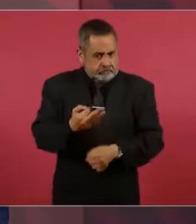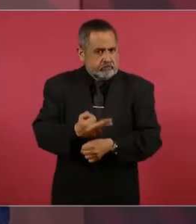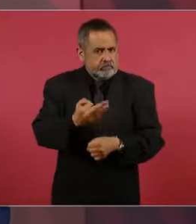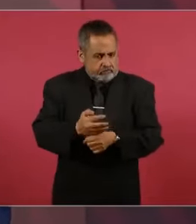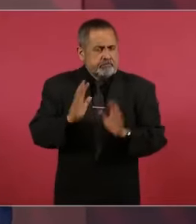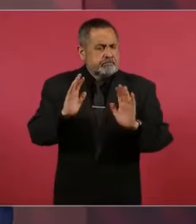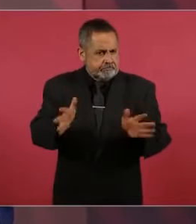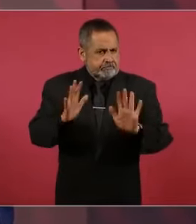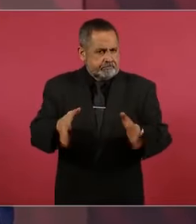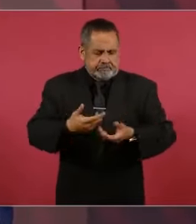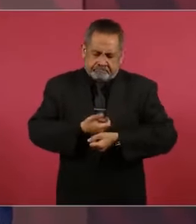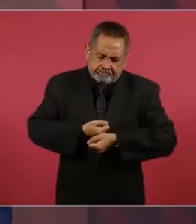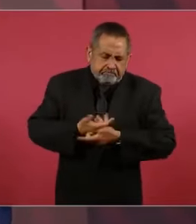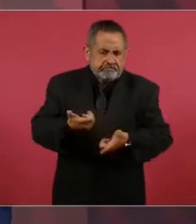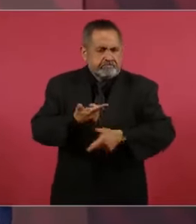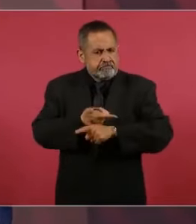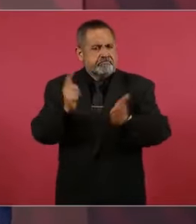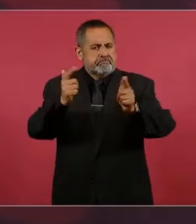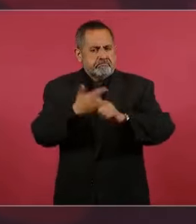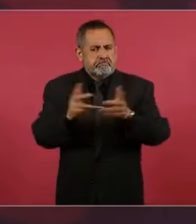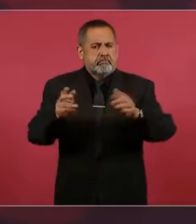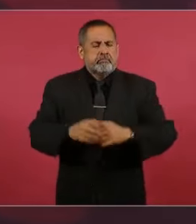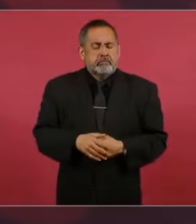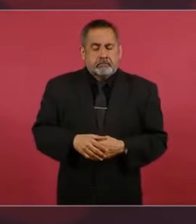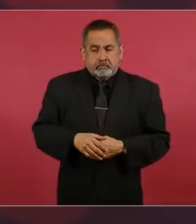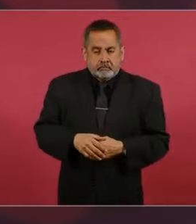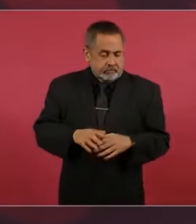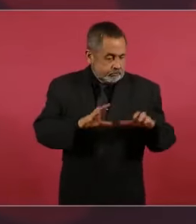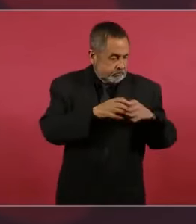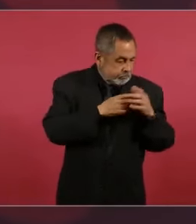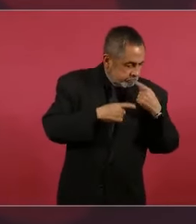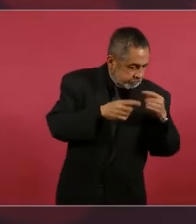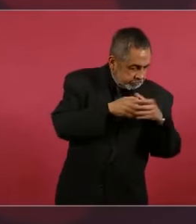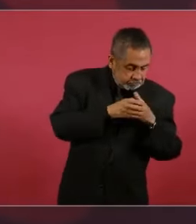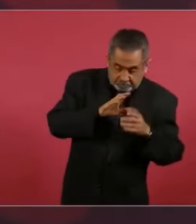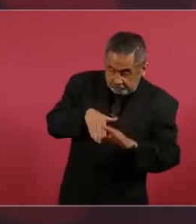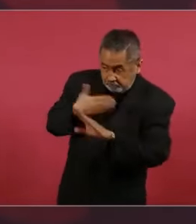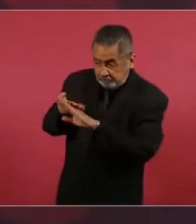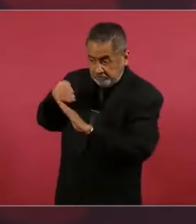Pero no existe ninguna conspiración, ¿eh? Perfecto, presidente.